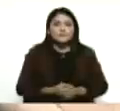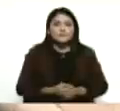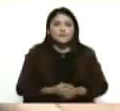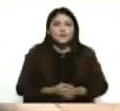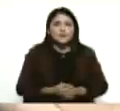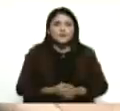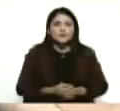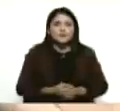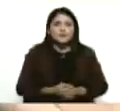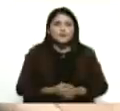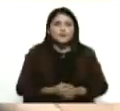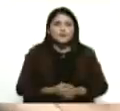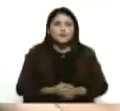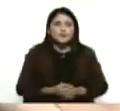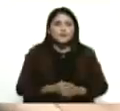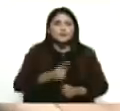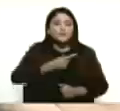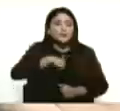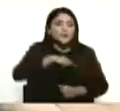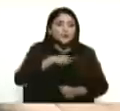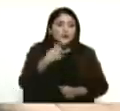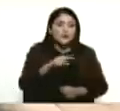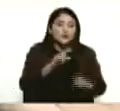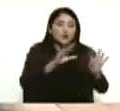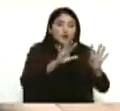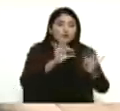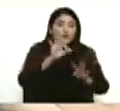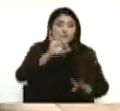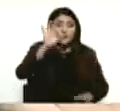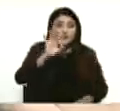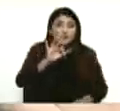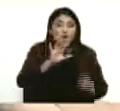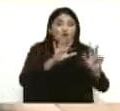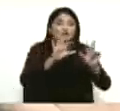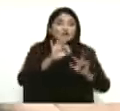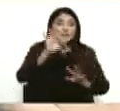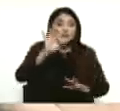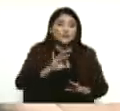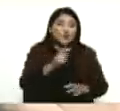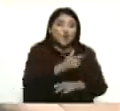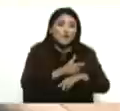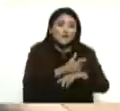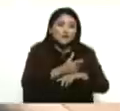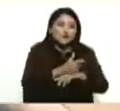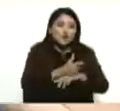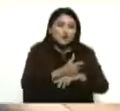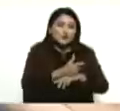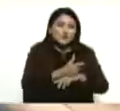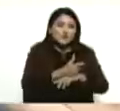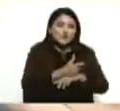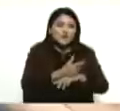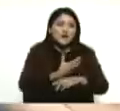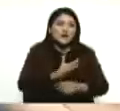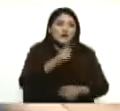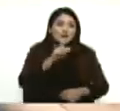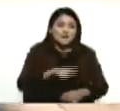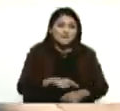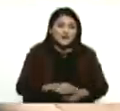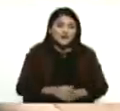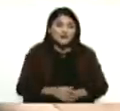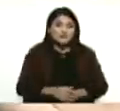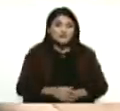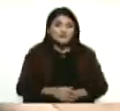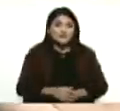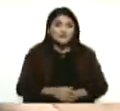cálculo político, nosotros tenemos el 90%, el 80% de las gobernaciones y el 70% de las alcaldías. Al